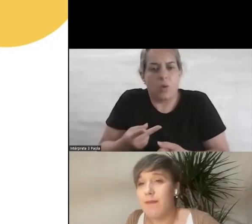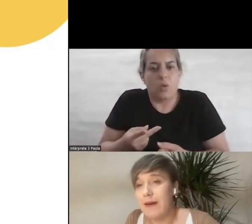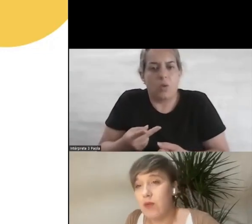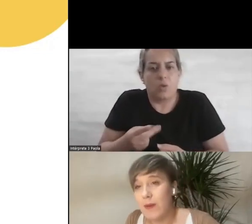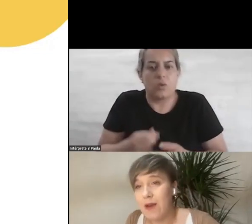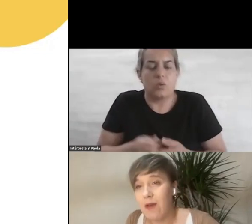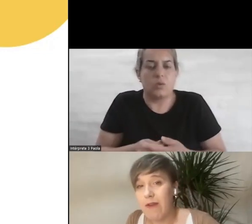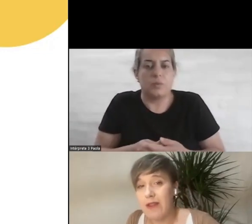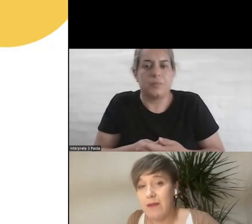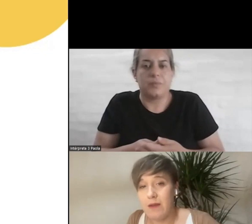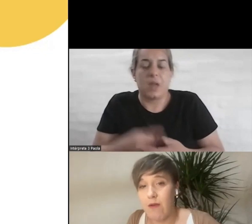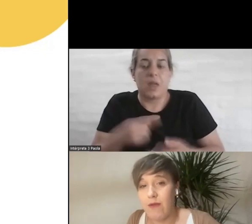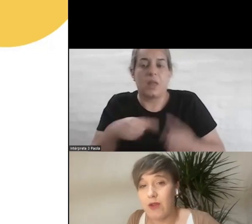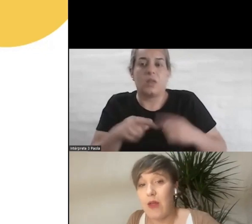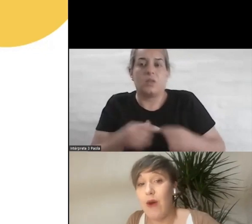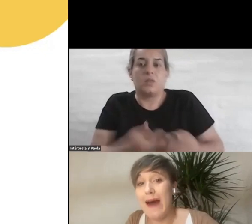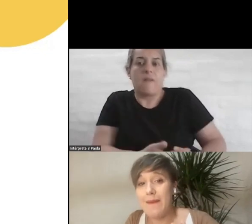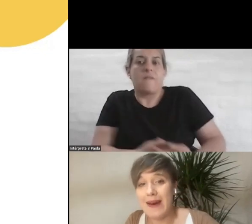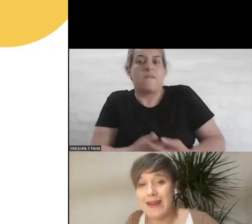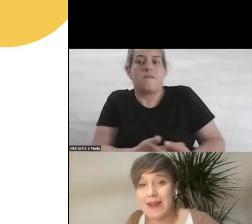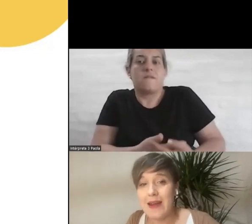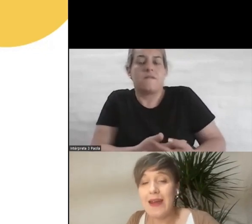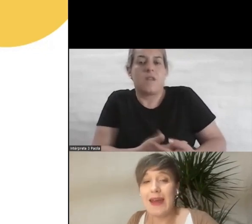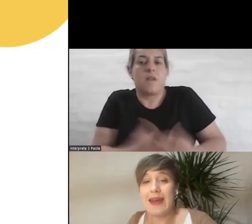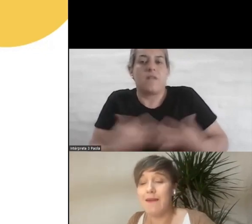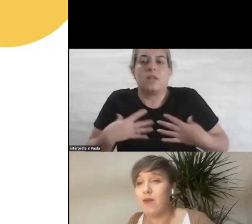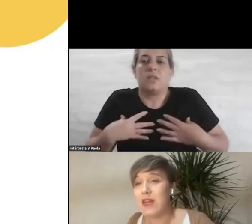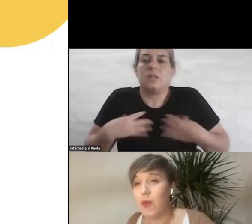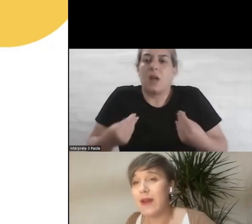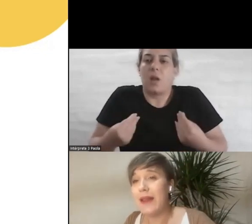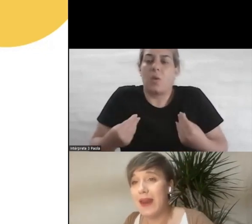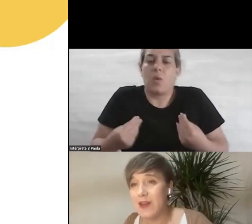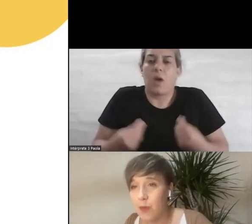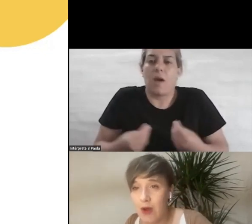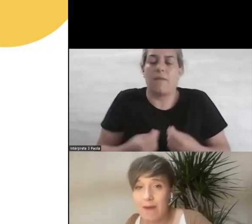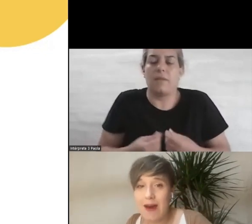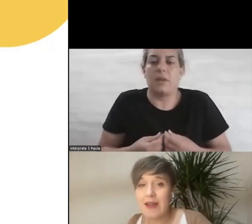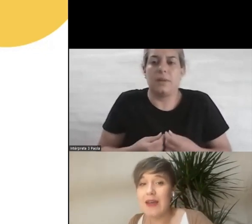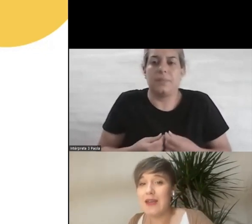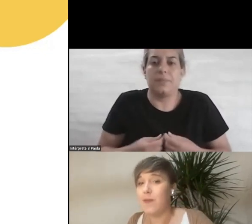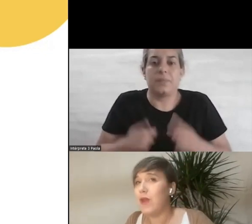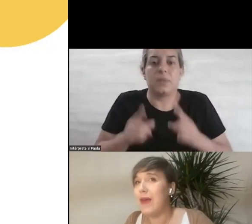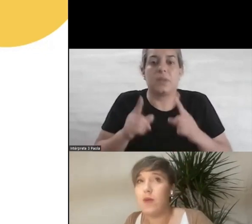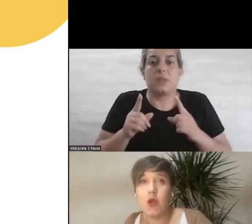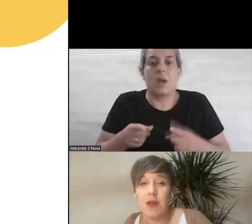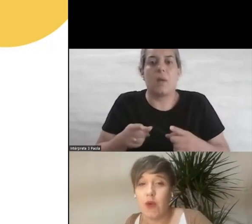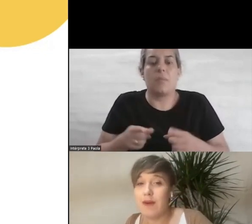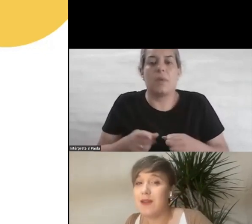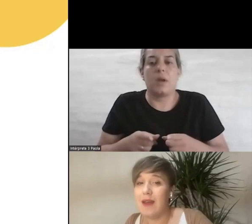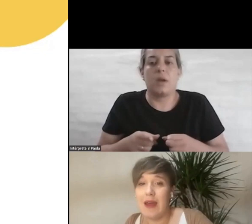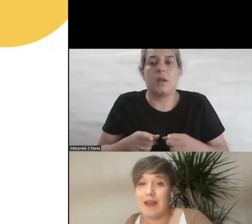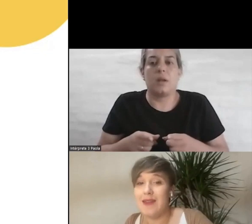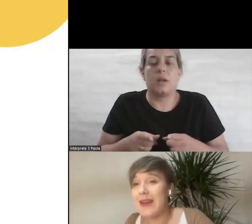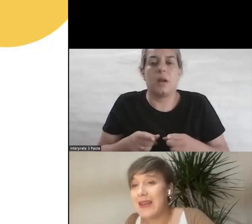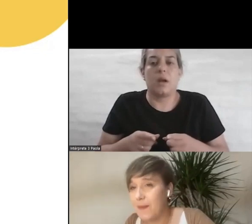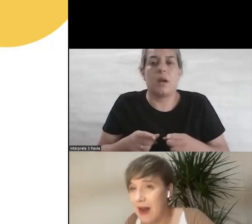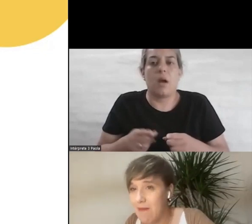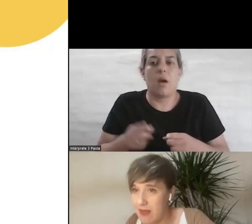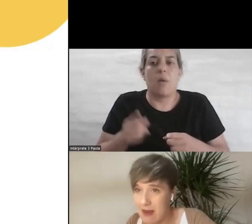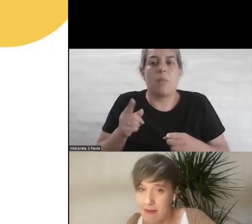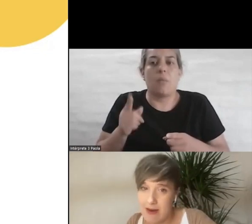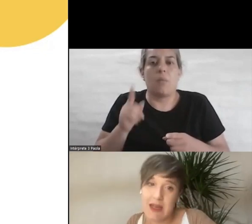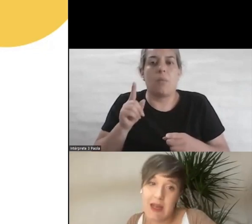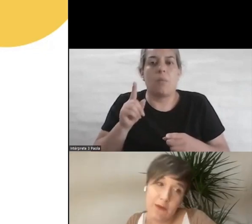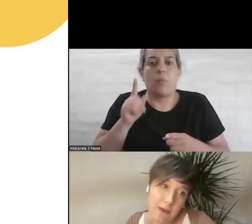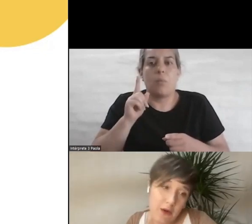mantendrá mucho más reconfortado. Además, sabemos que se pueden realizar las pruebas, se puede hacer un montón de pruebas sin tener que separar al